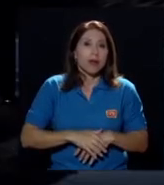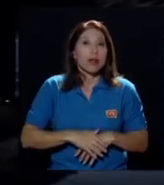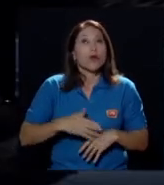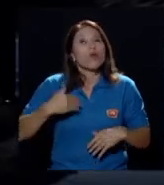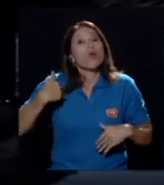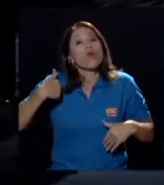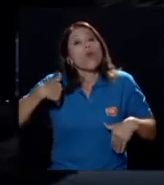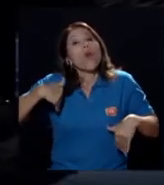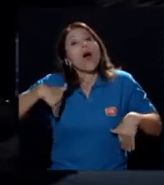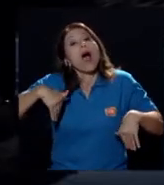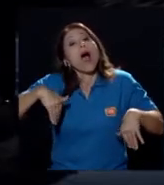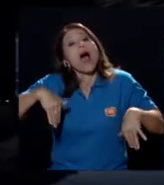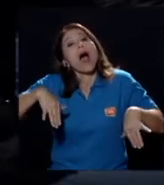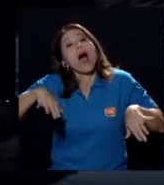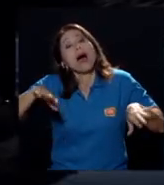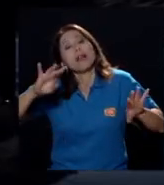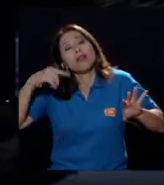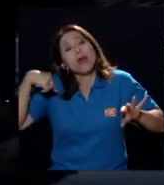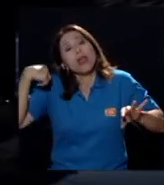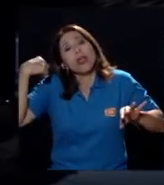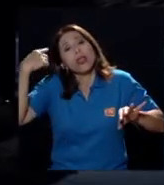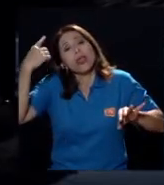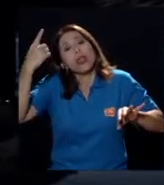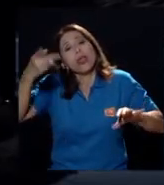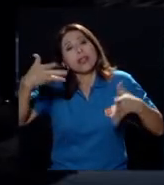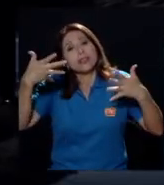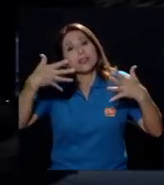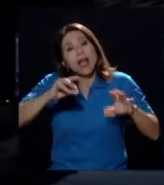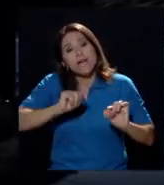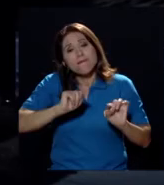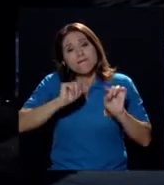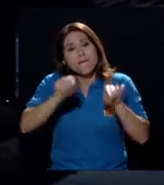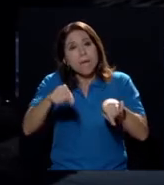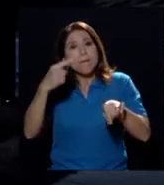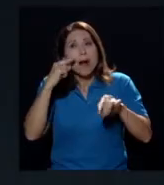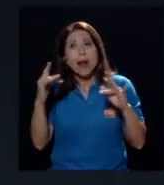va a instalar y toda la historia, y ahora